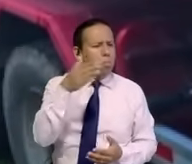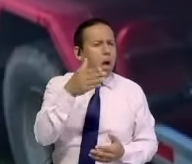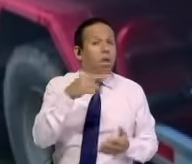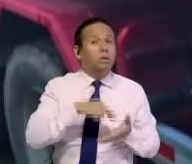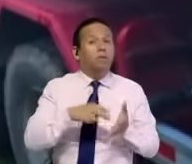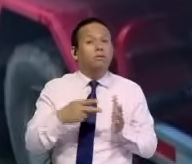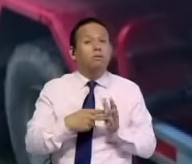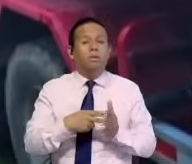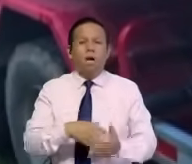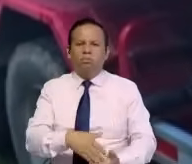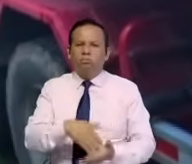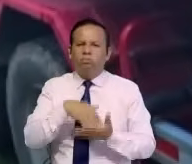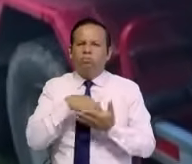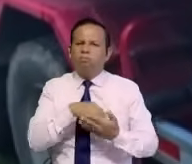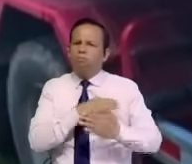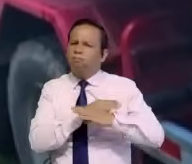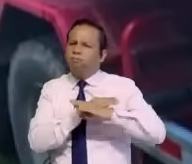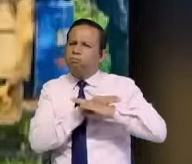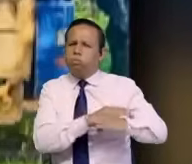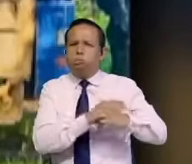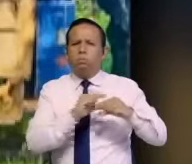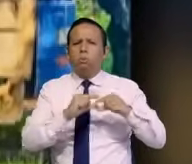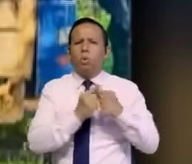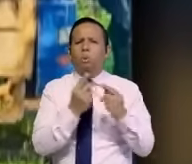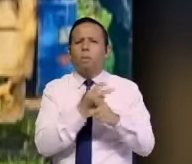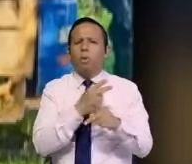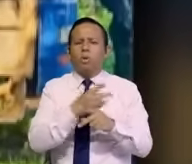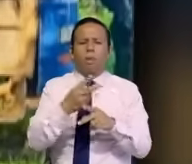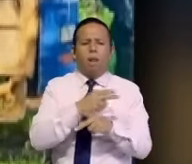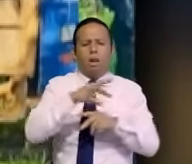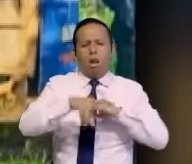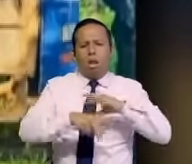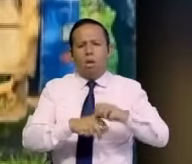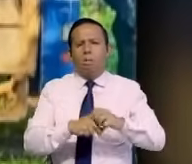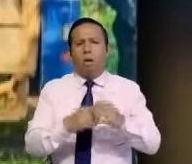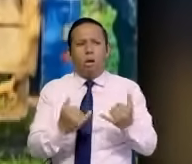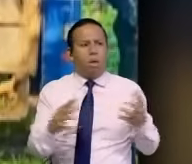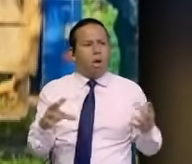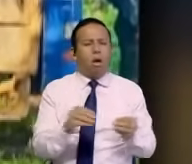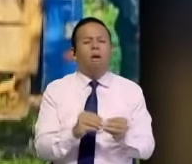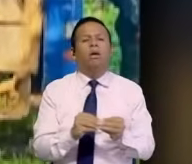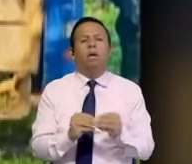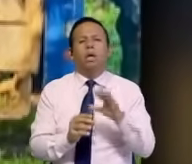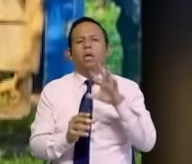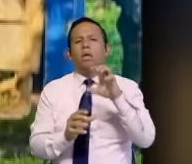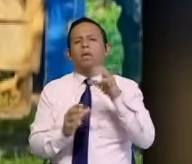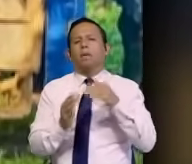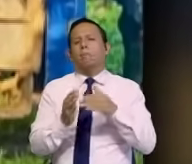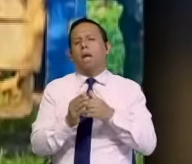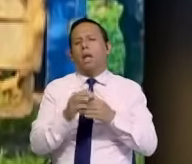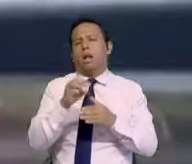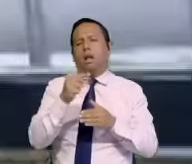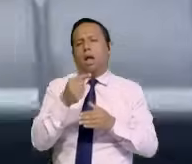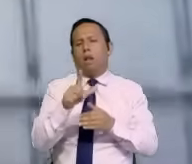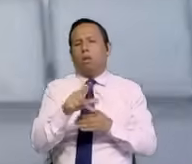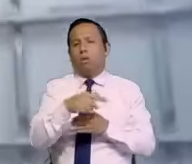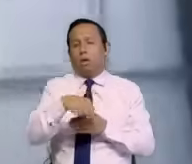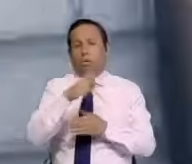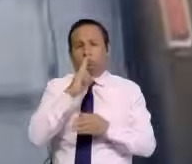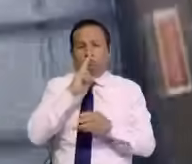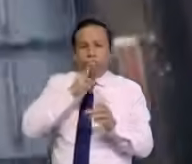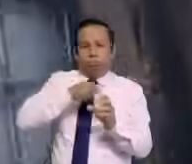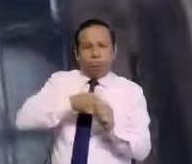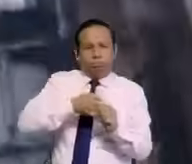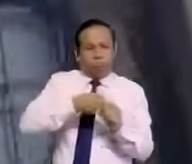en la lucha contra el contrabando en el país, mismas que en lo que va del año han logrado incautar más de 15.000 galones de combustible que estaba destinado para